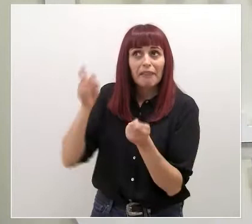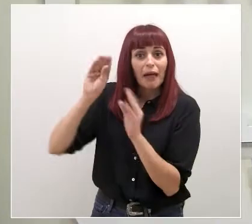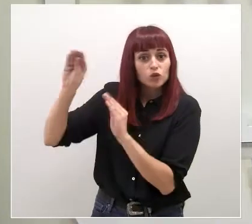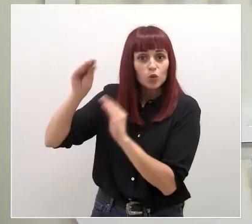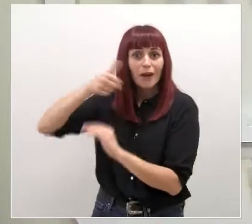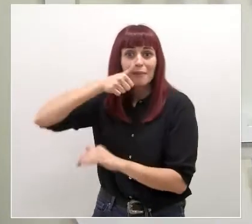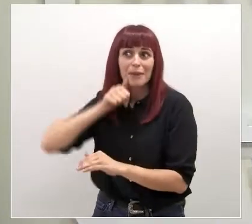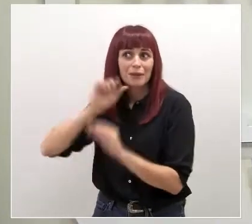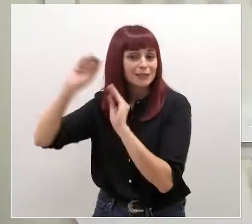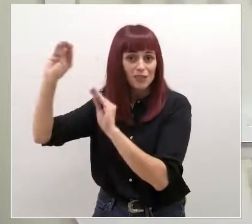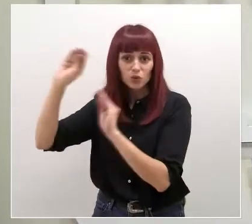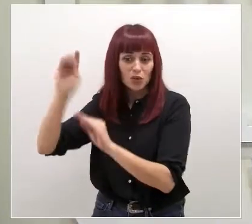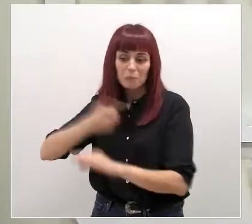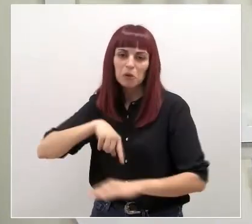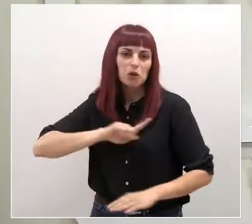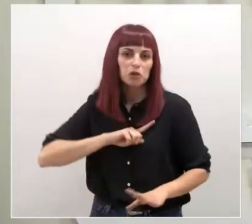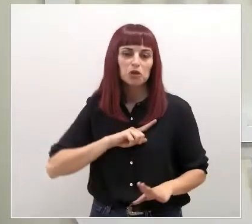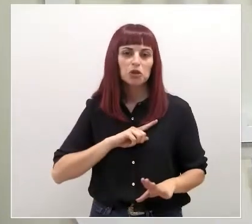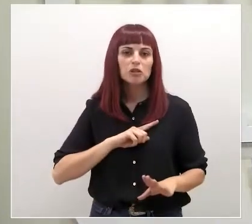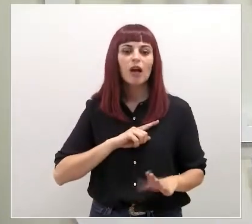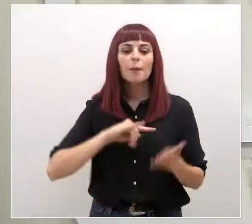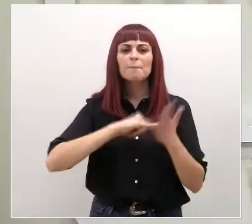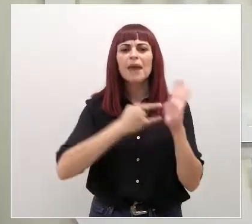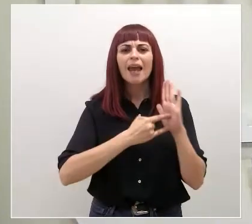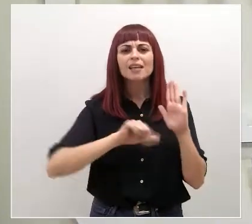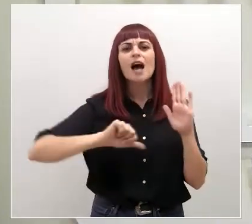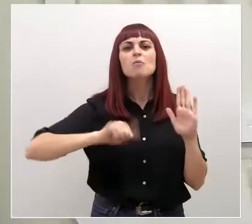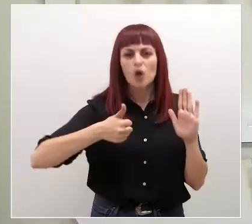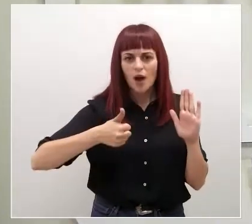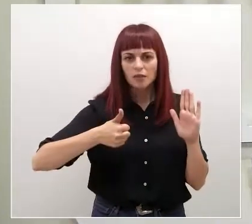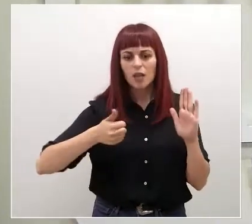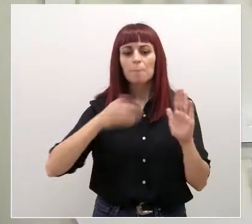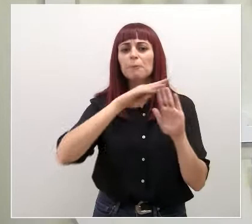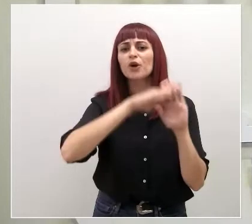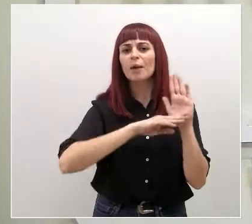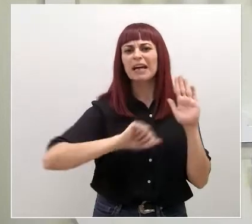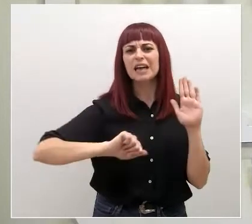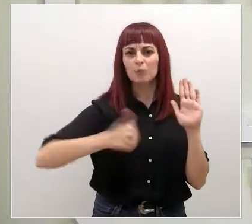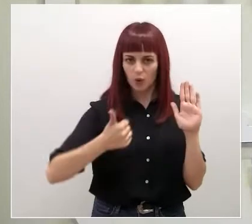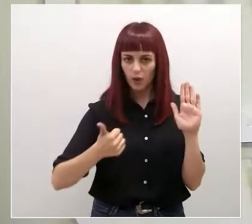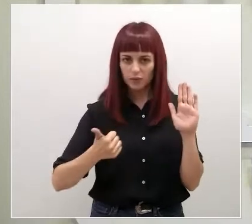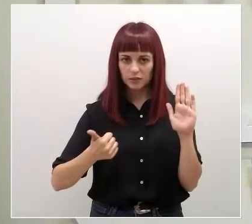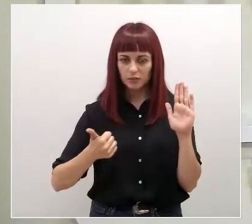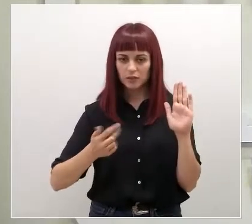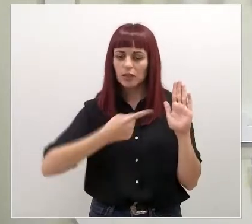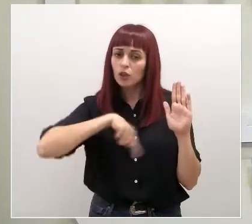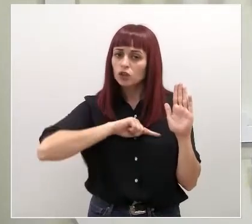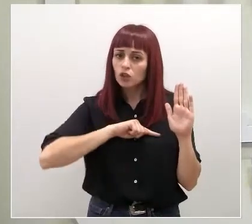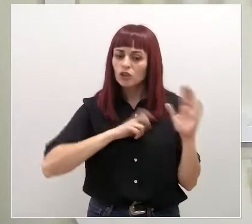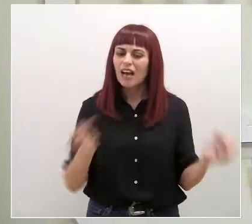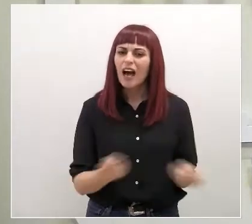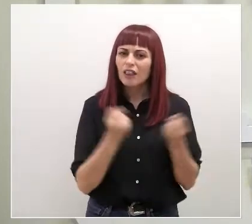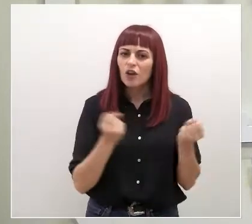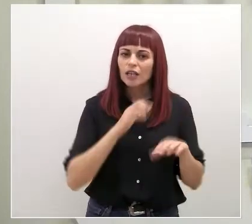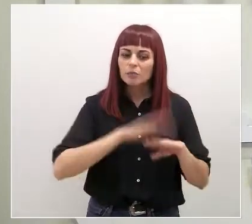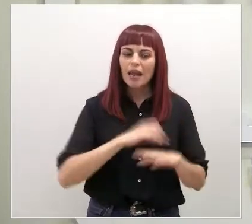Pedro Sánchez, nosotros aprobamos planes, nosotros aprobamos programas y nosotros aprobamos acciones